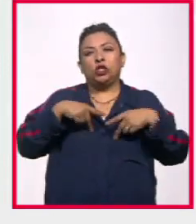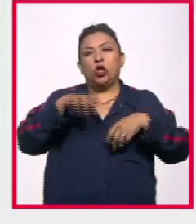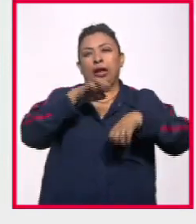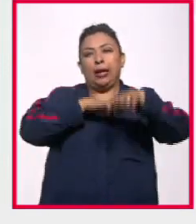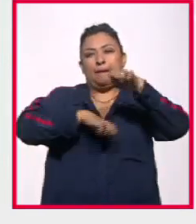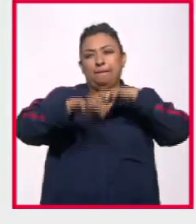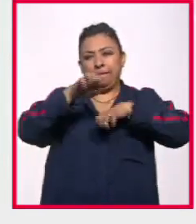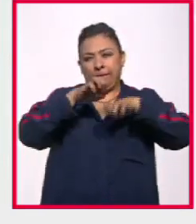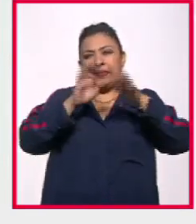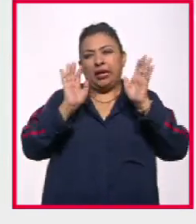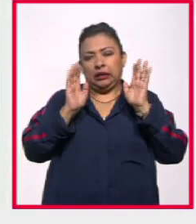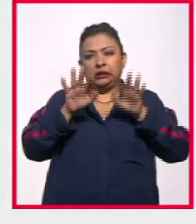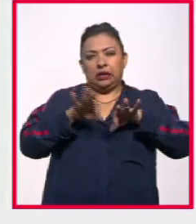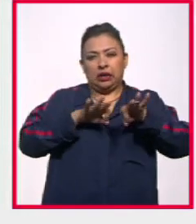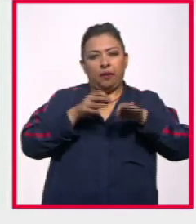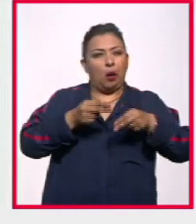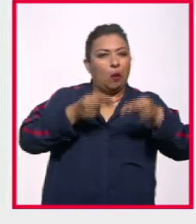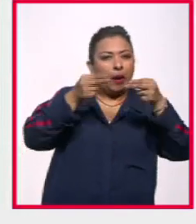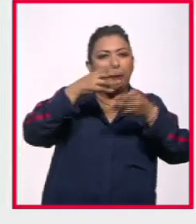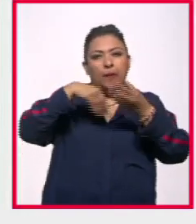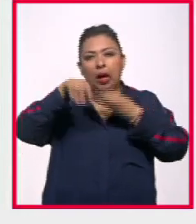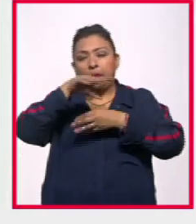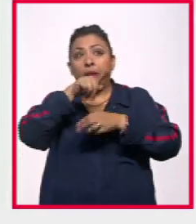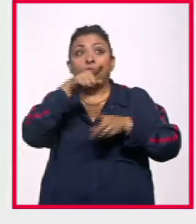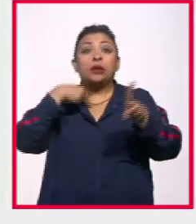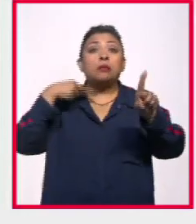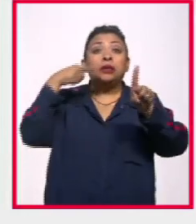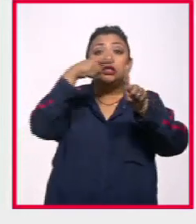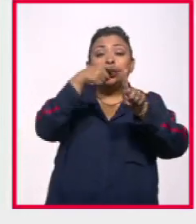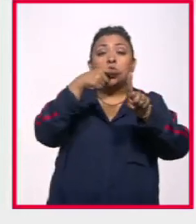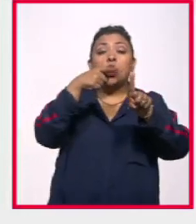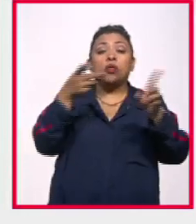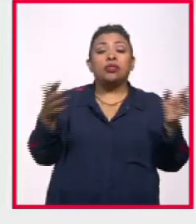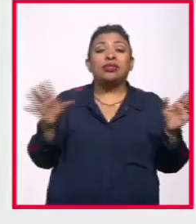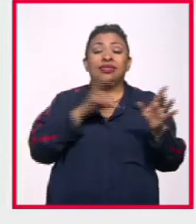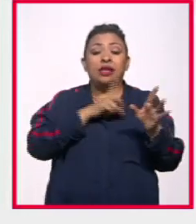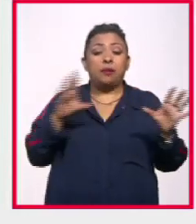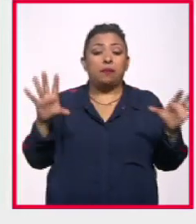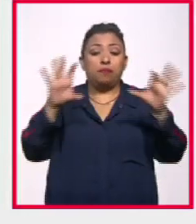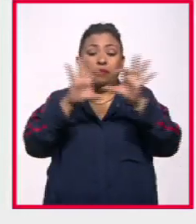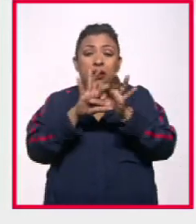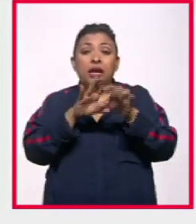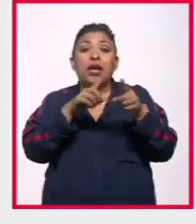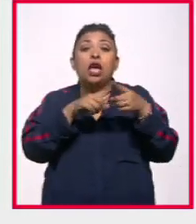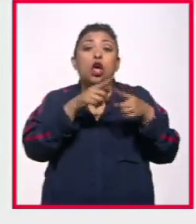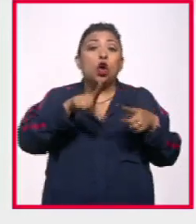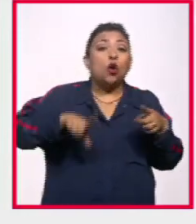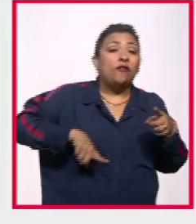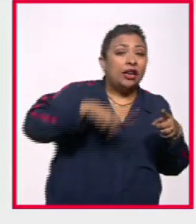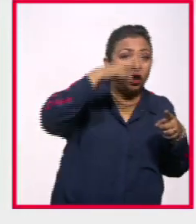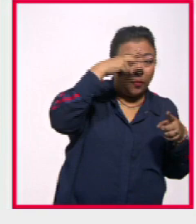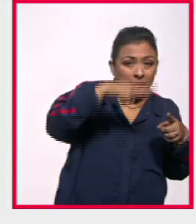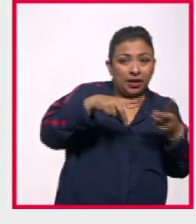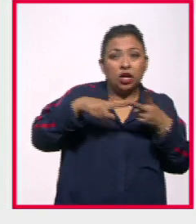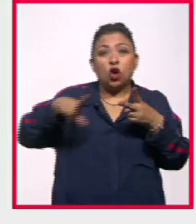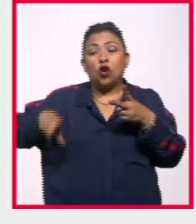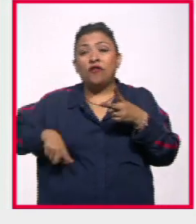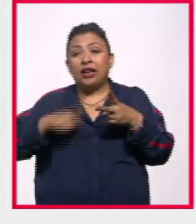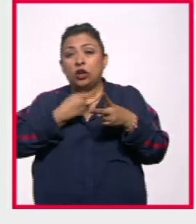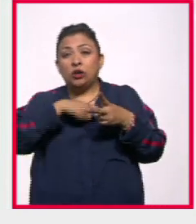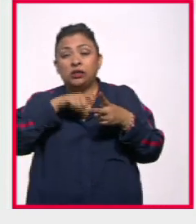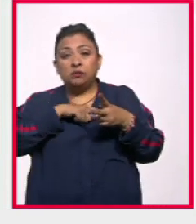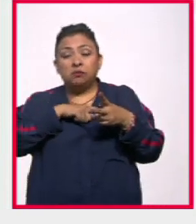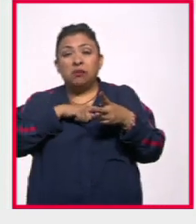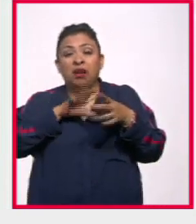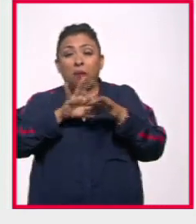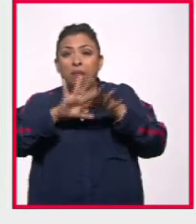Su misión era restablecer las relaciones entre el gobierno de México y el de España, mismas que rompió